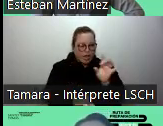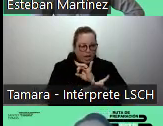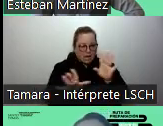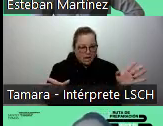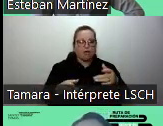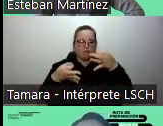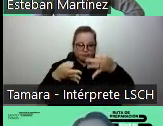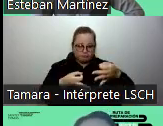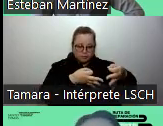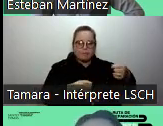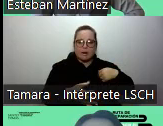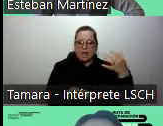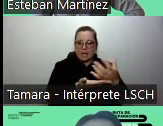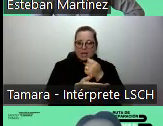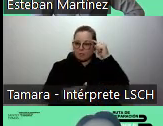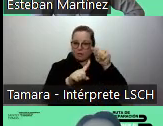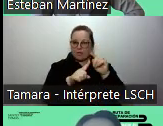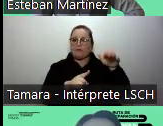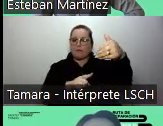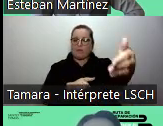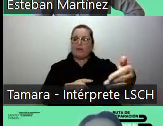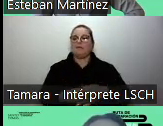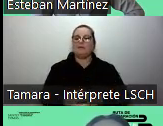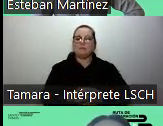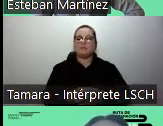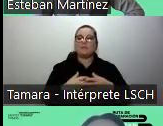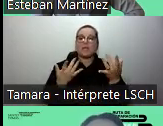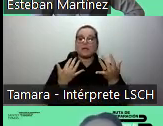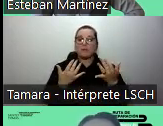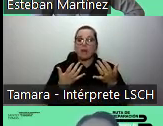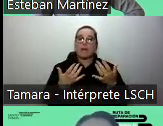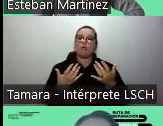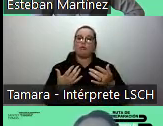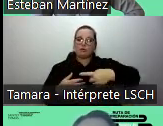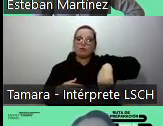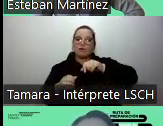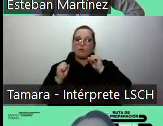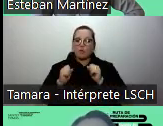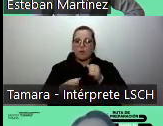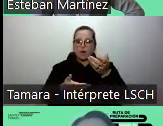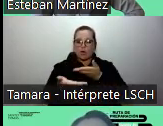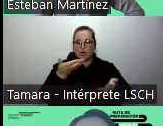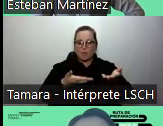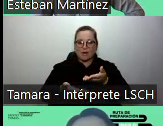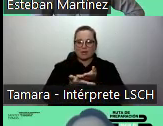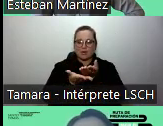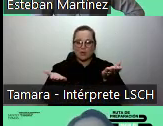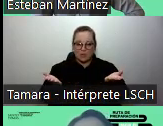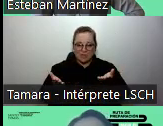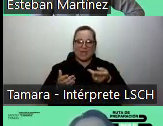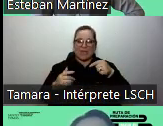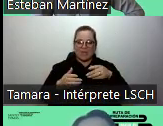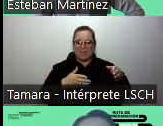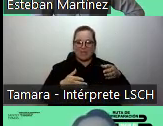alcanzar tus objetivos a largo plazo esperemos esperamos poder seguir compartiendo juntos Este viaje de